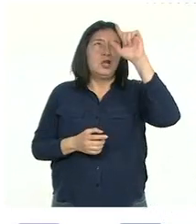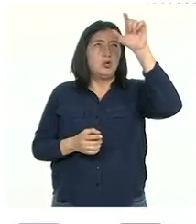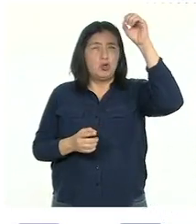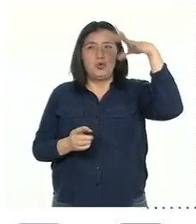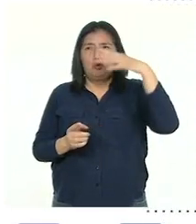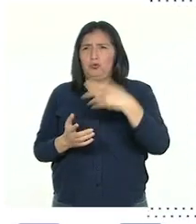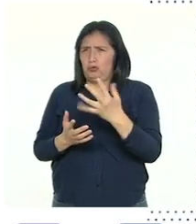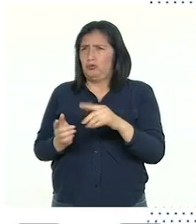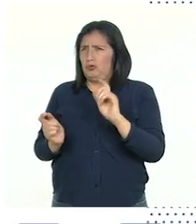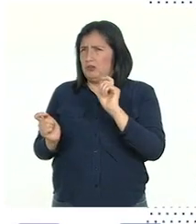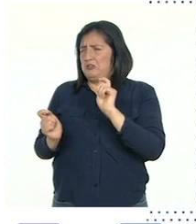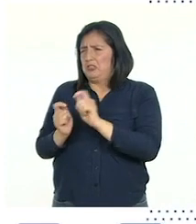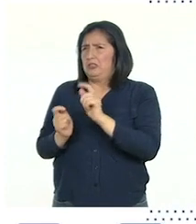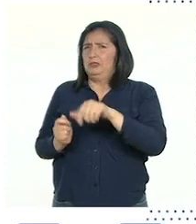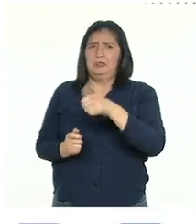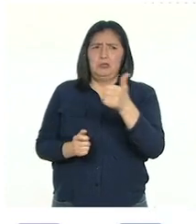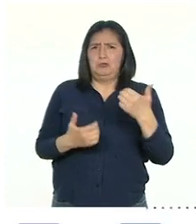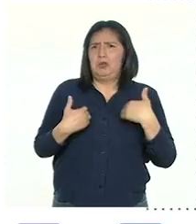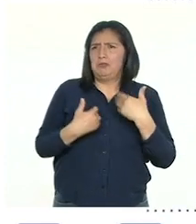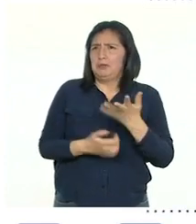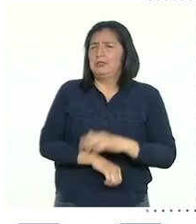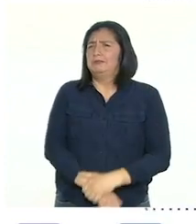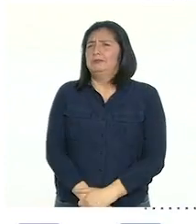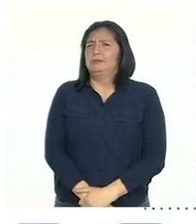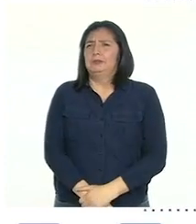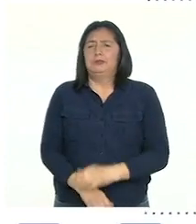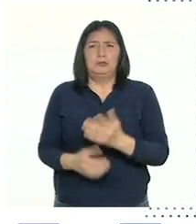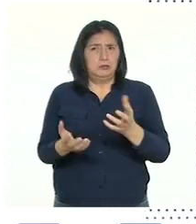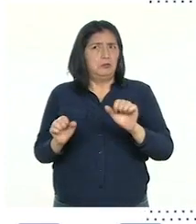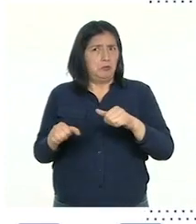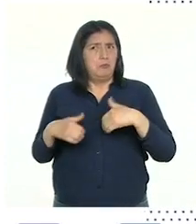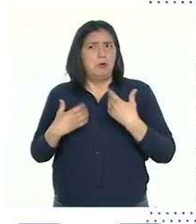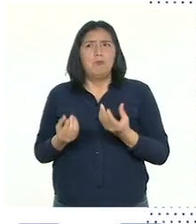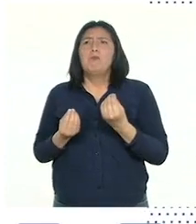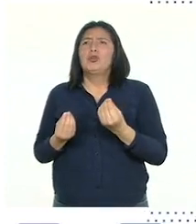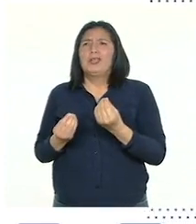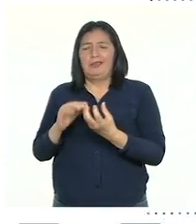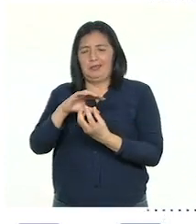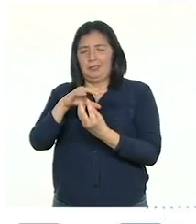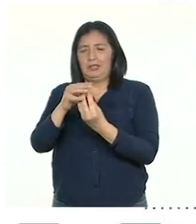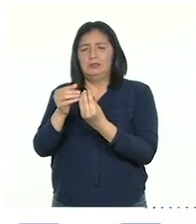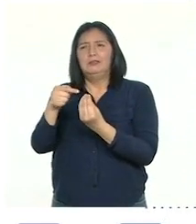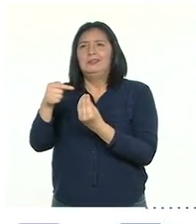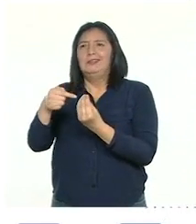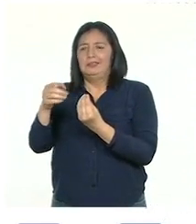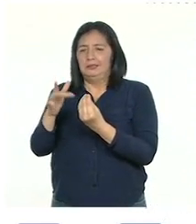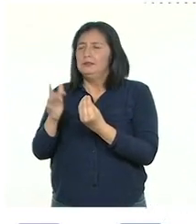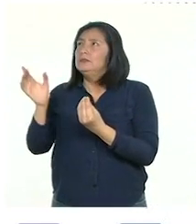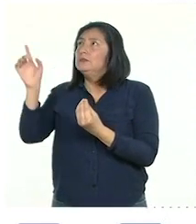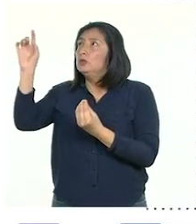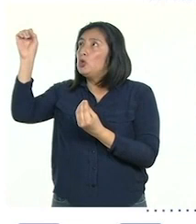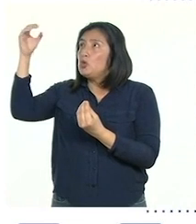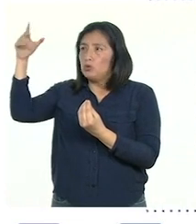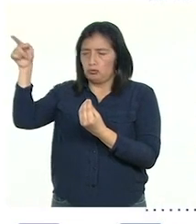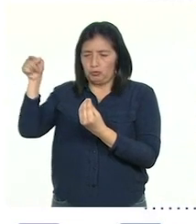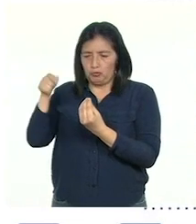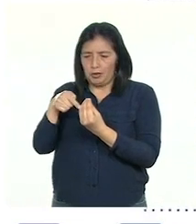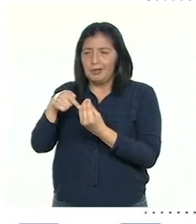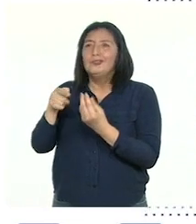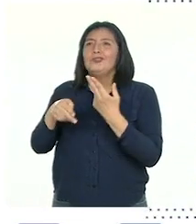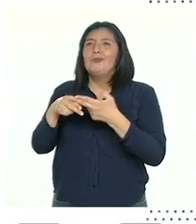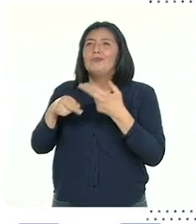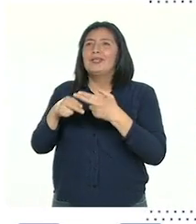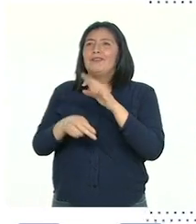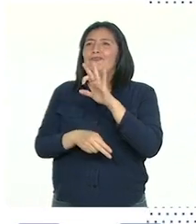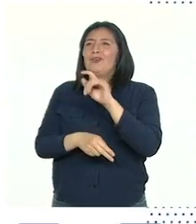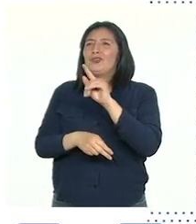con más exactitud que los animales, y lo consiguen gracias a unos detectores de luz llamados